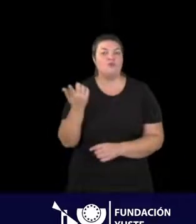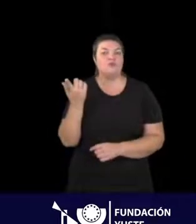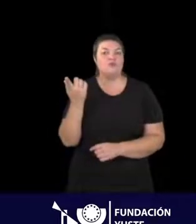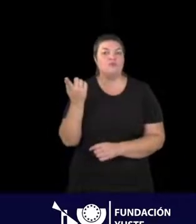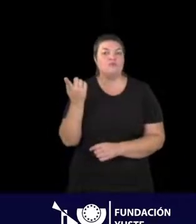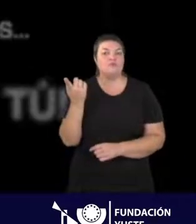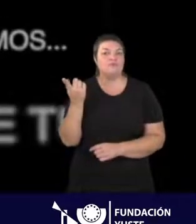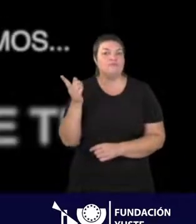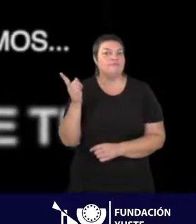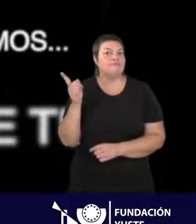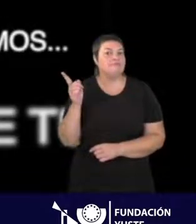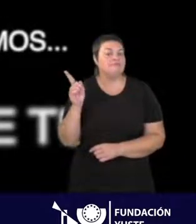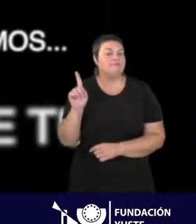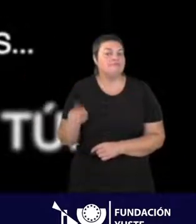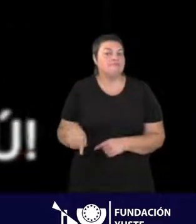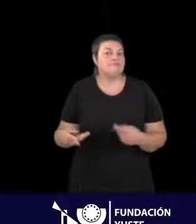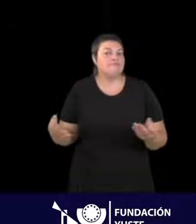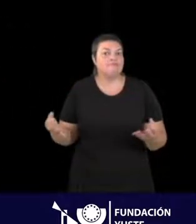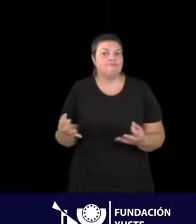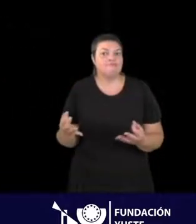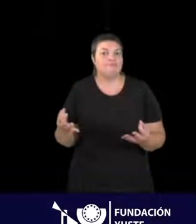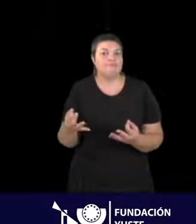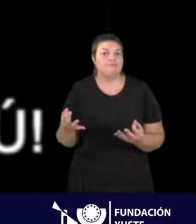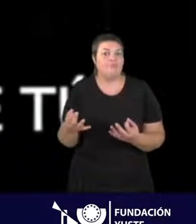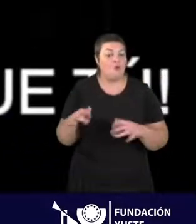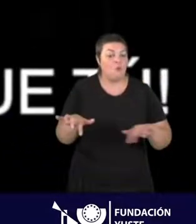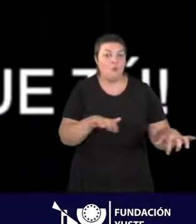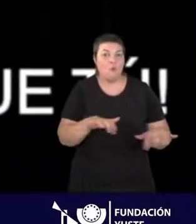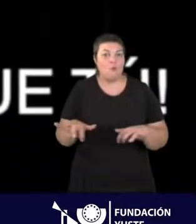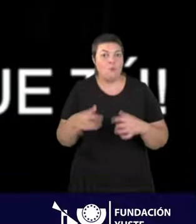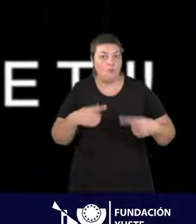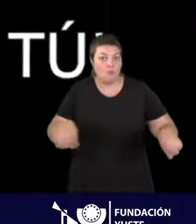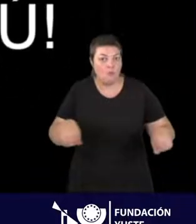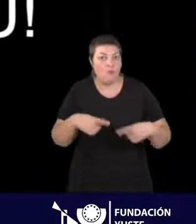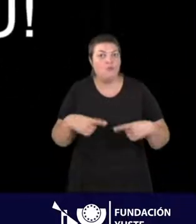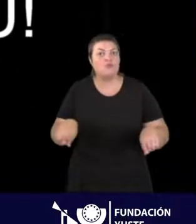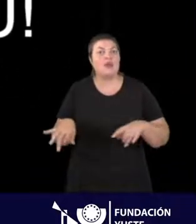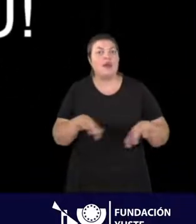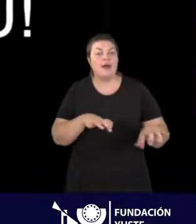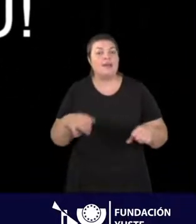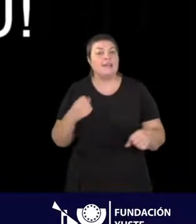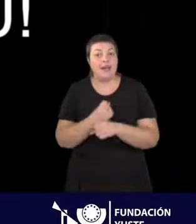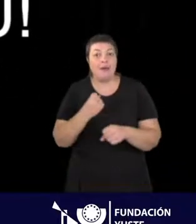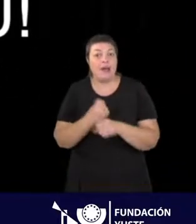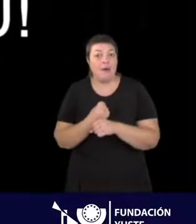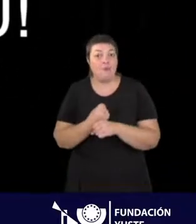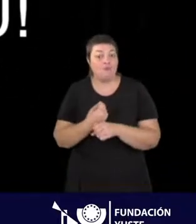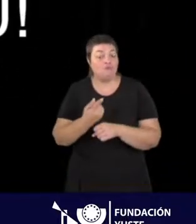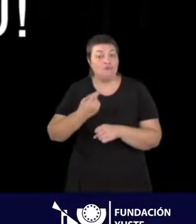jugamos tocamos el piano trabajamos igual que